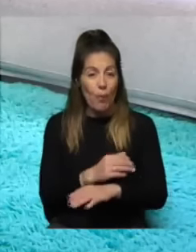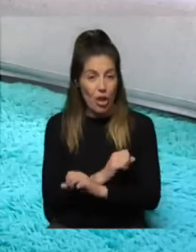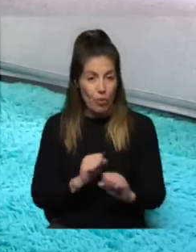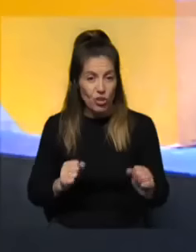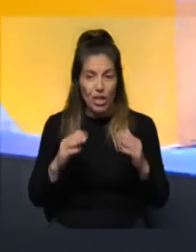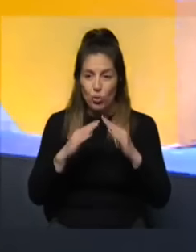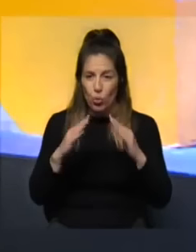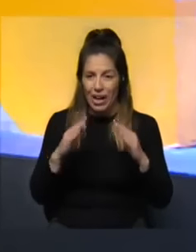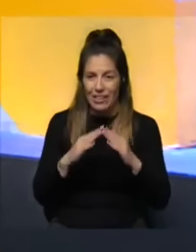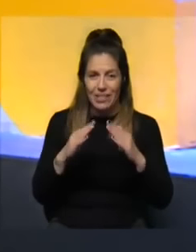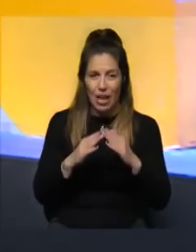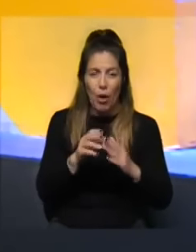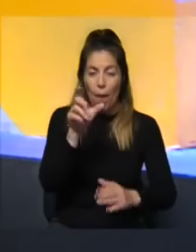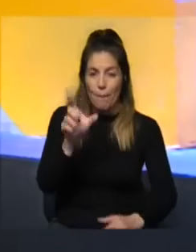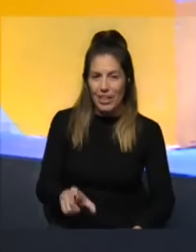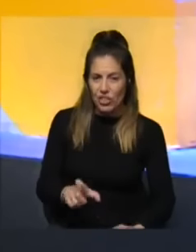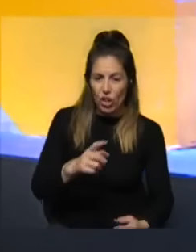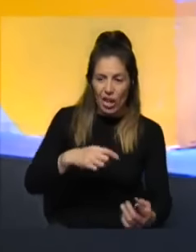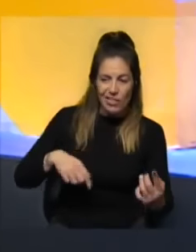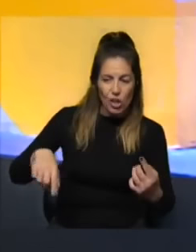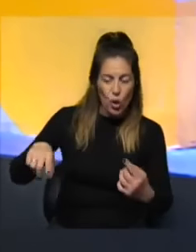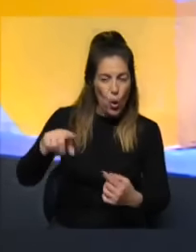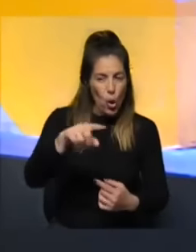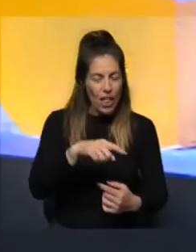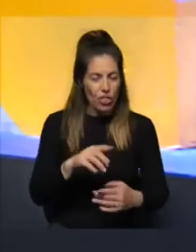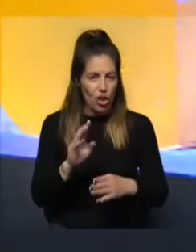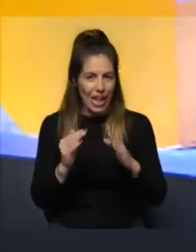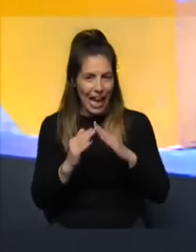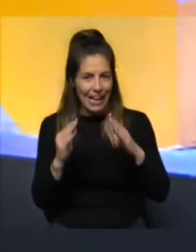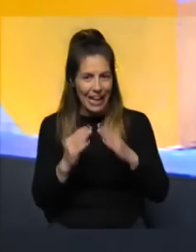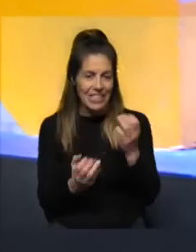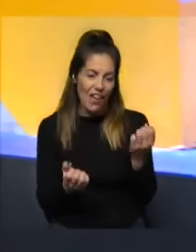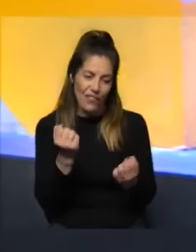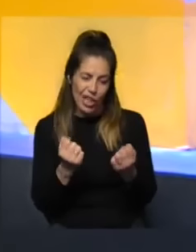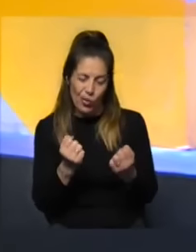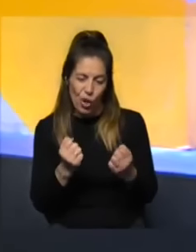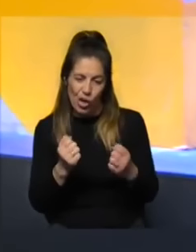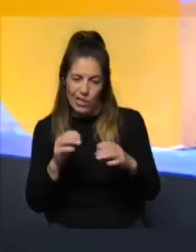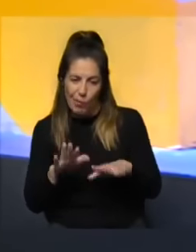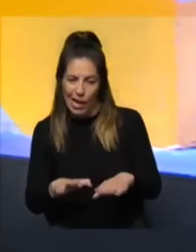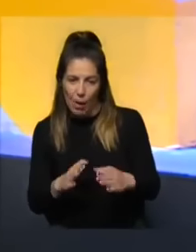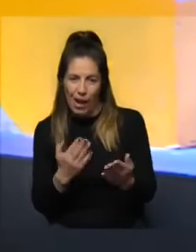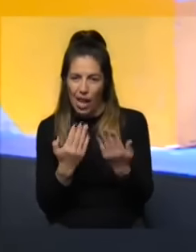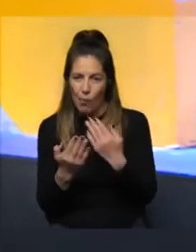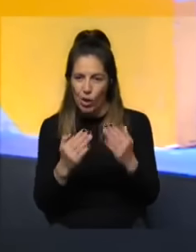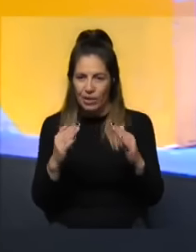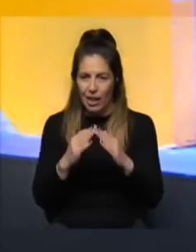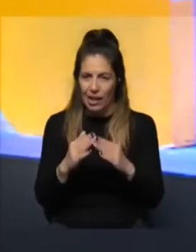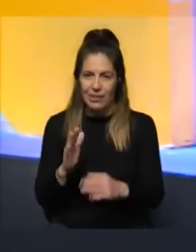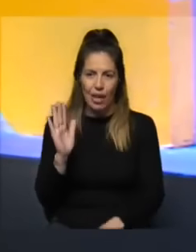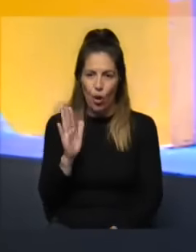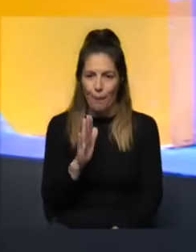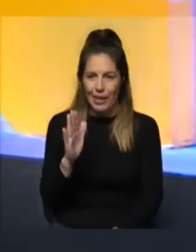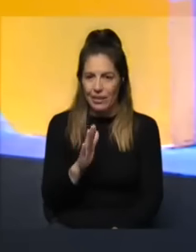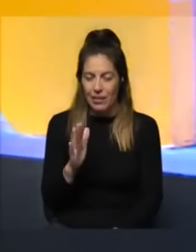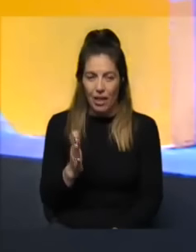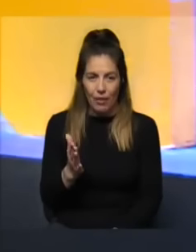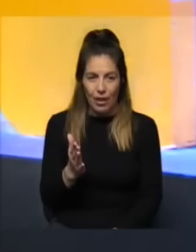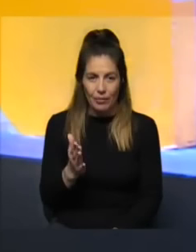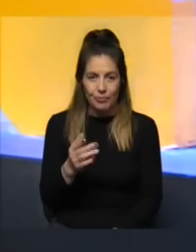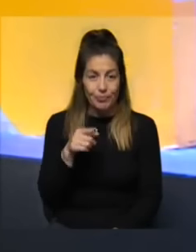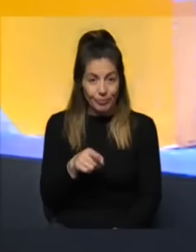porque había personas circundando las casas, vehículos que se paraban en la puerta de las casas, que los amenazaban. Es más,